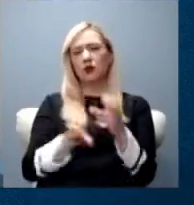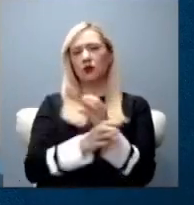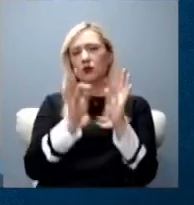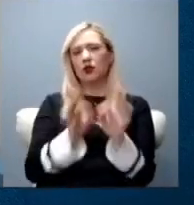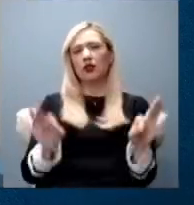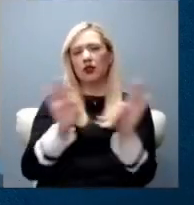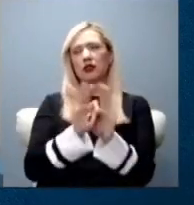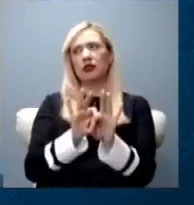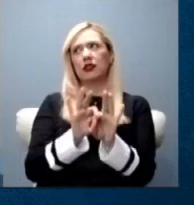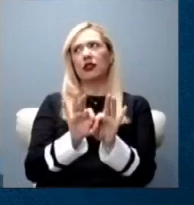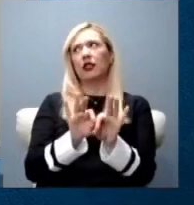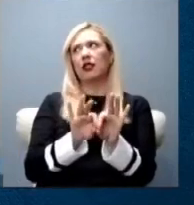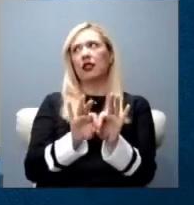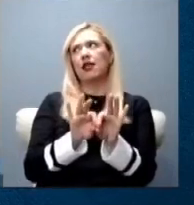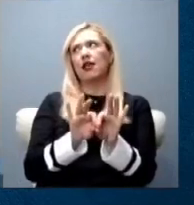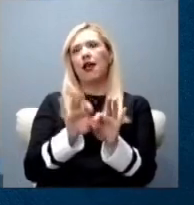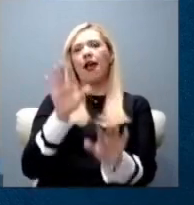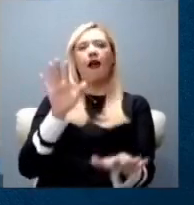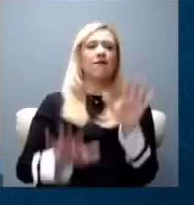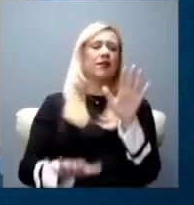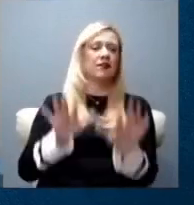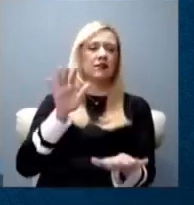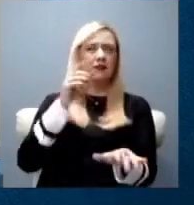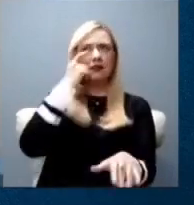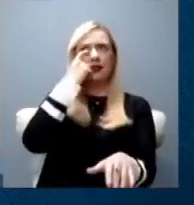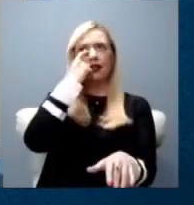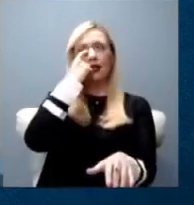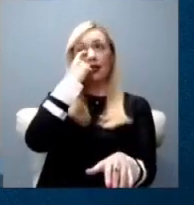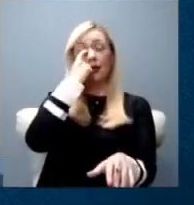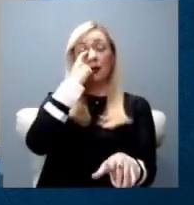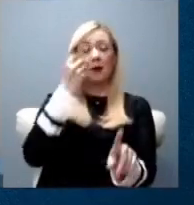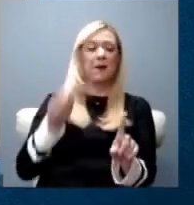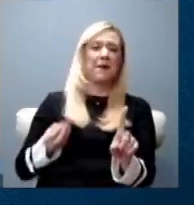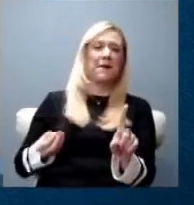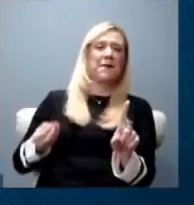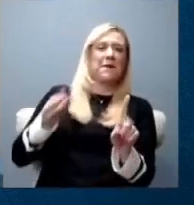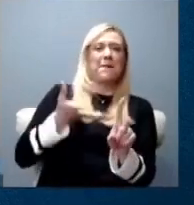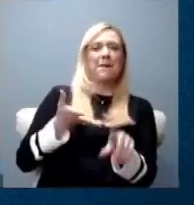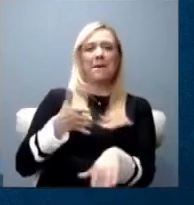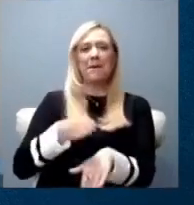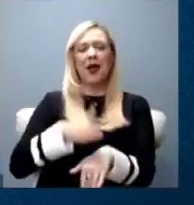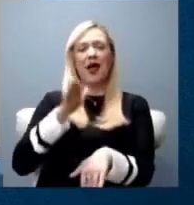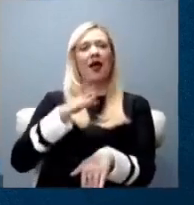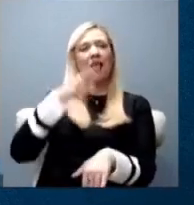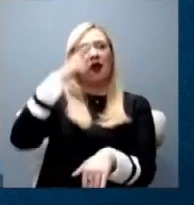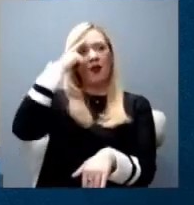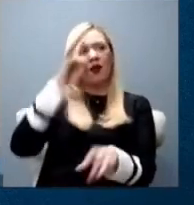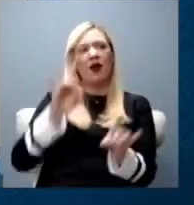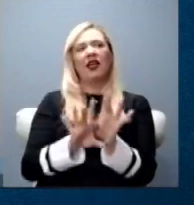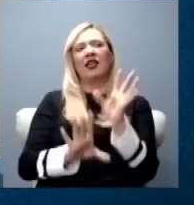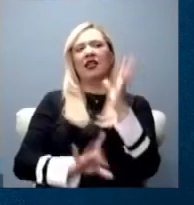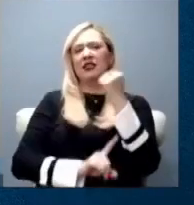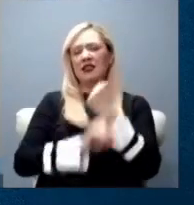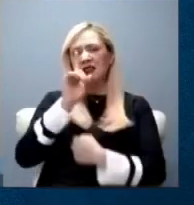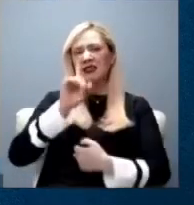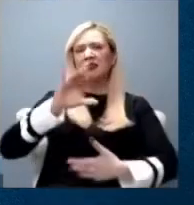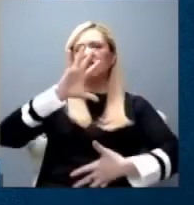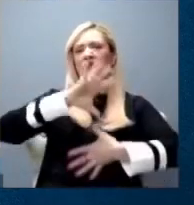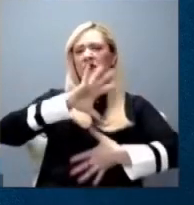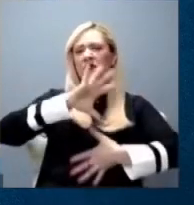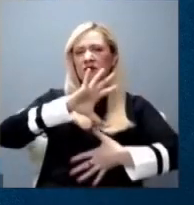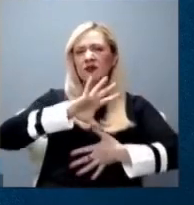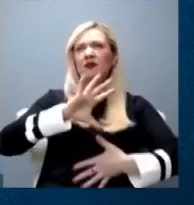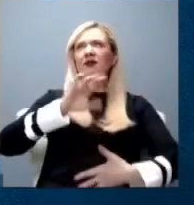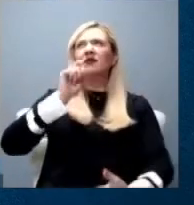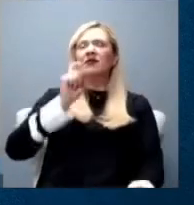por ahí a veces le da un valor adicional a la presentación de casos ante el sistema interamericano son